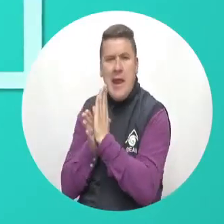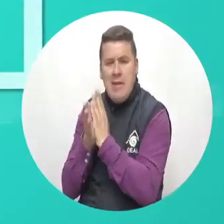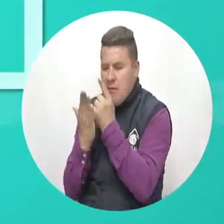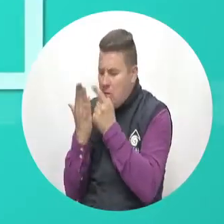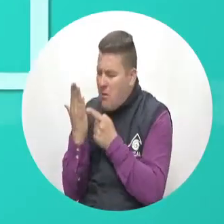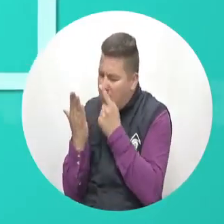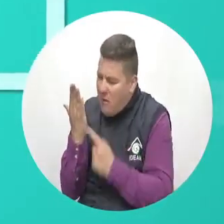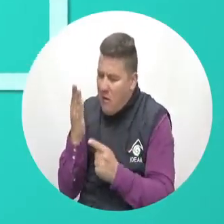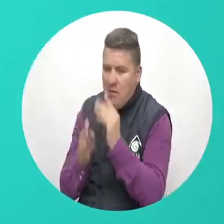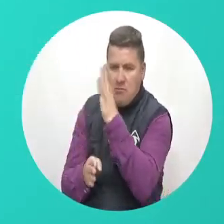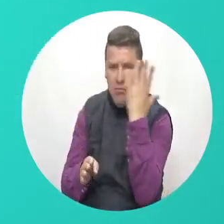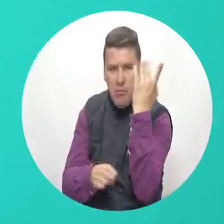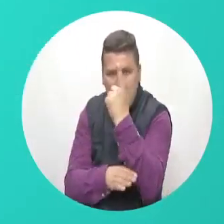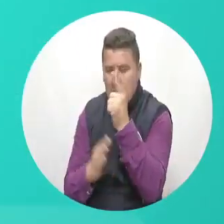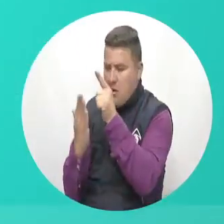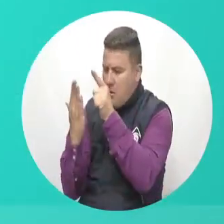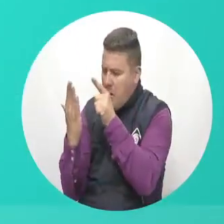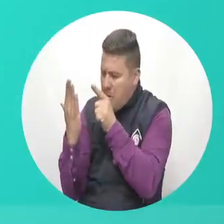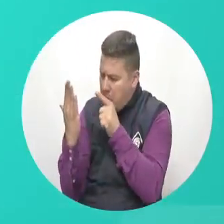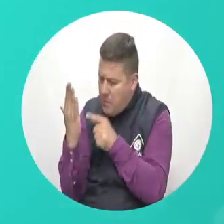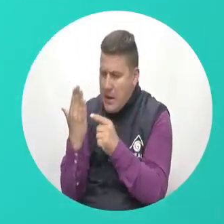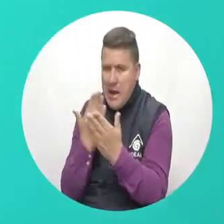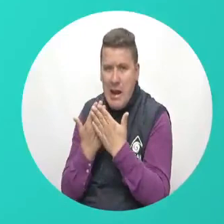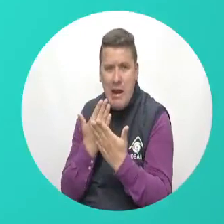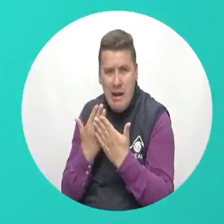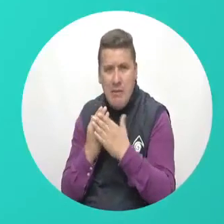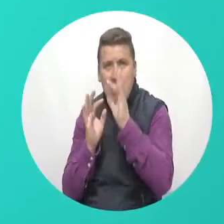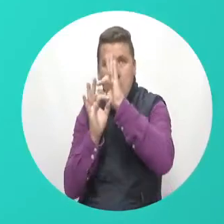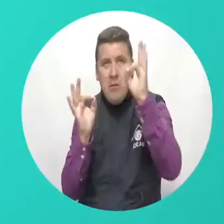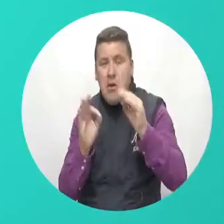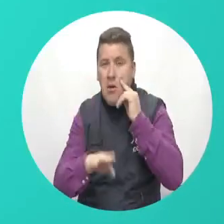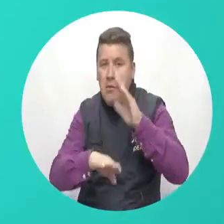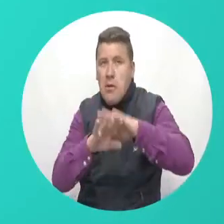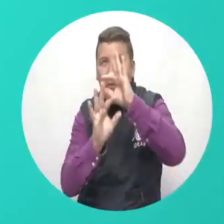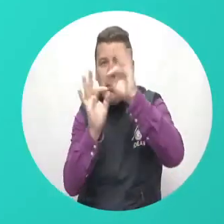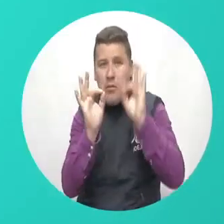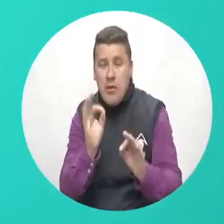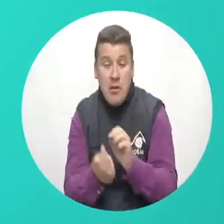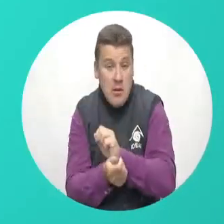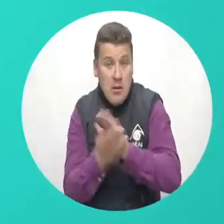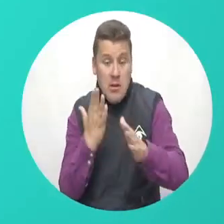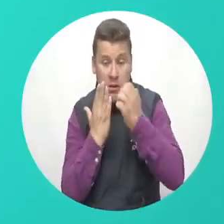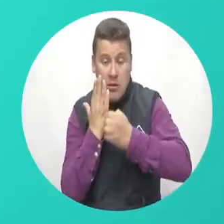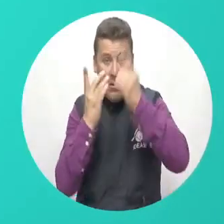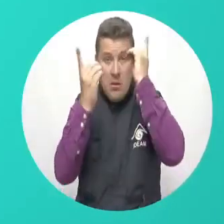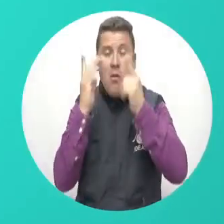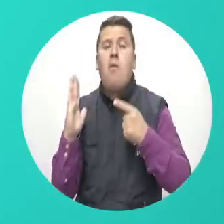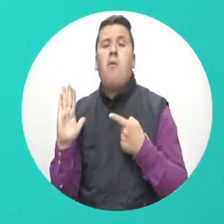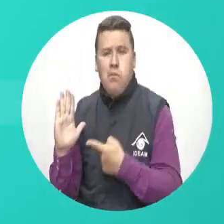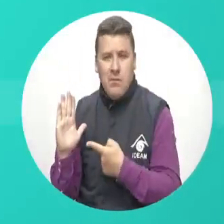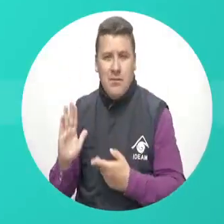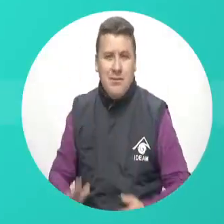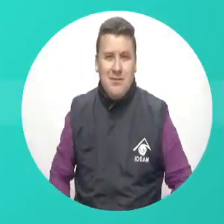rayos, pronósticos y alertas a nivel municipal. Disponible gratis para iOS y Android.